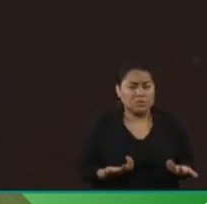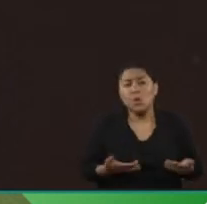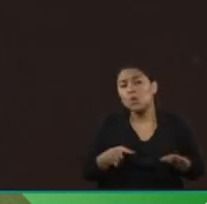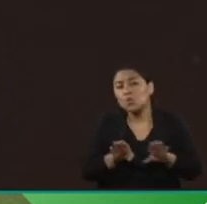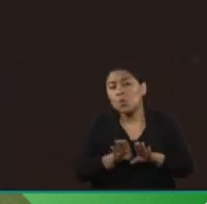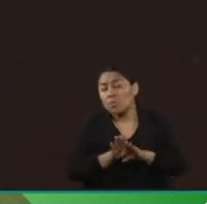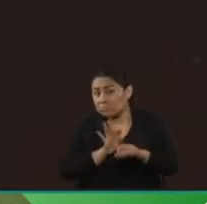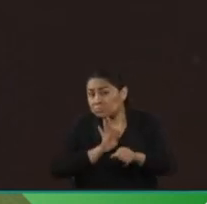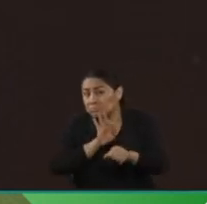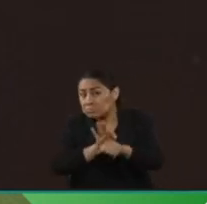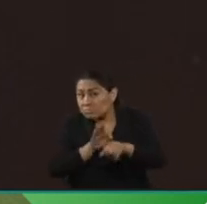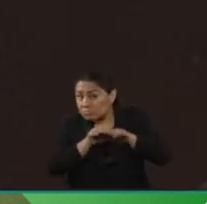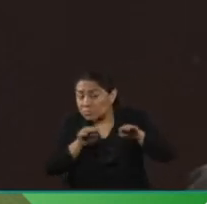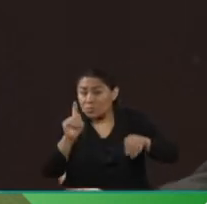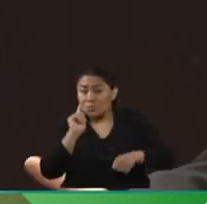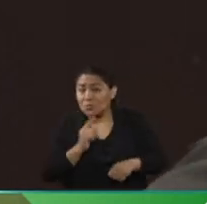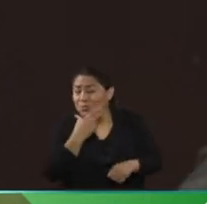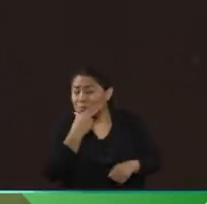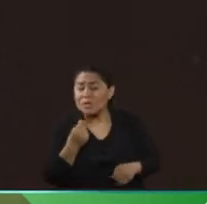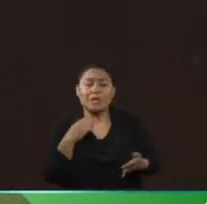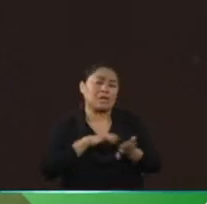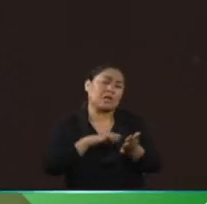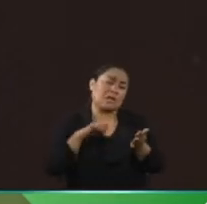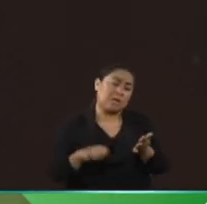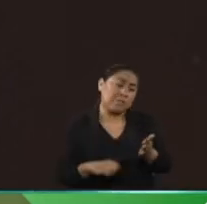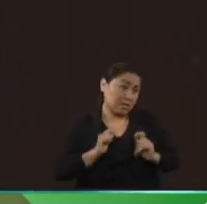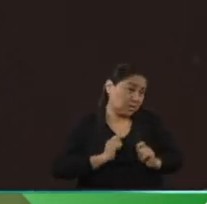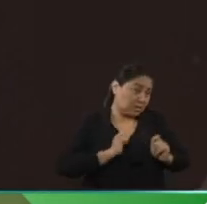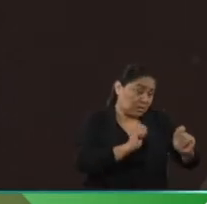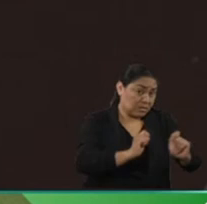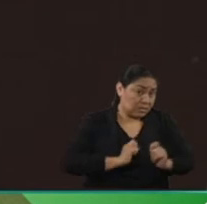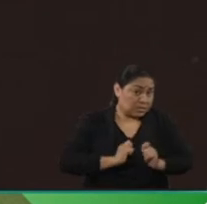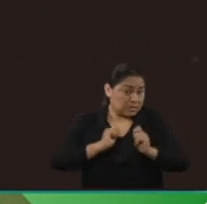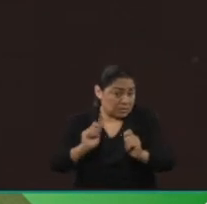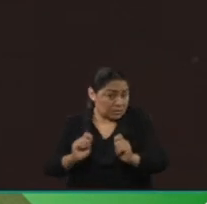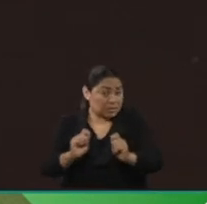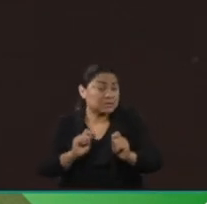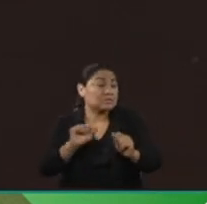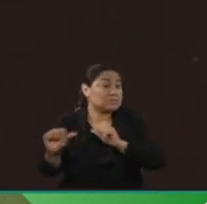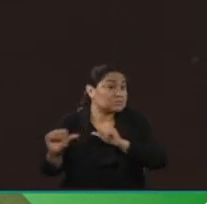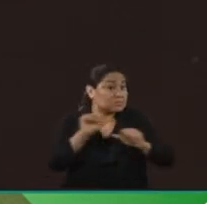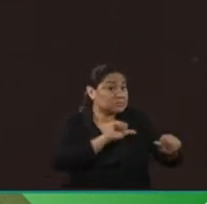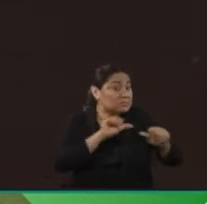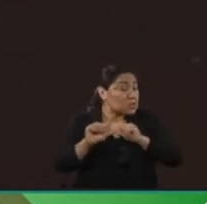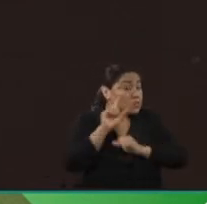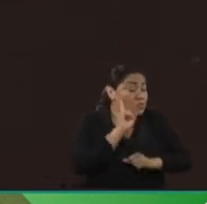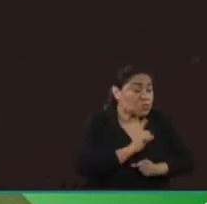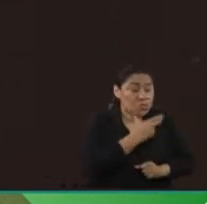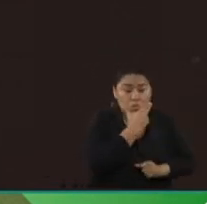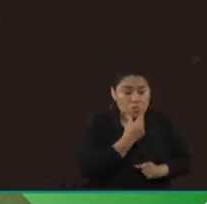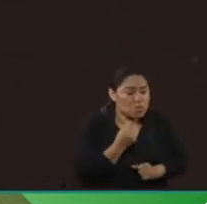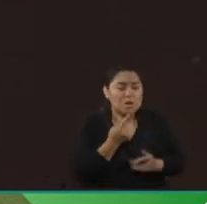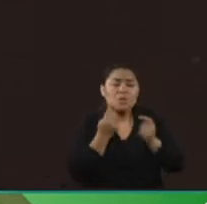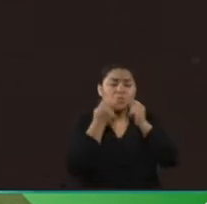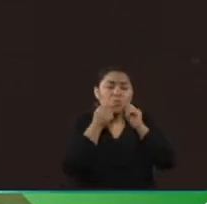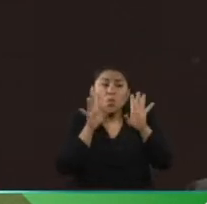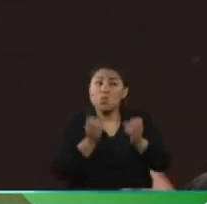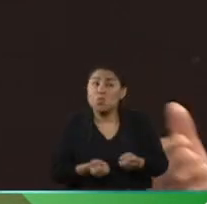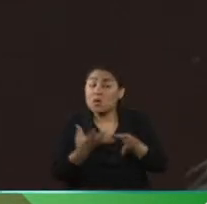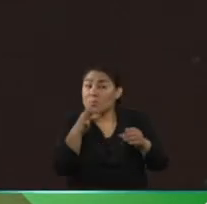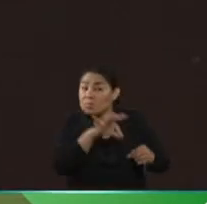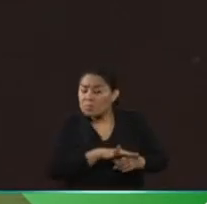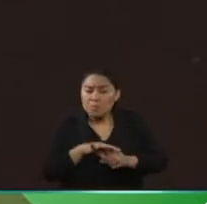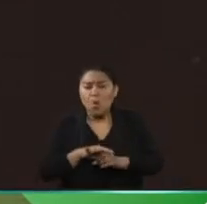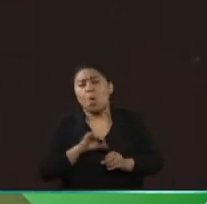paridad por ejemplo la asignación de cargos será realizada de forma alternada entre géneros sin importar el número de votación